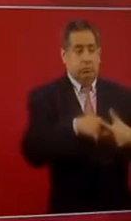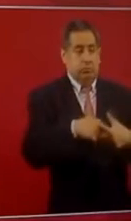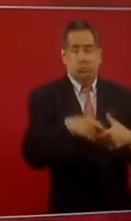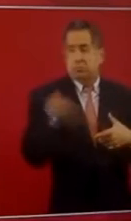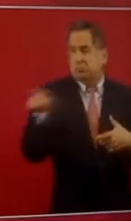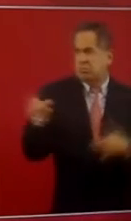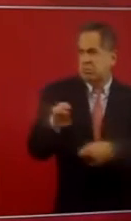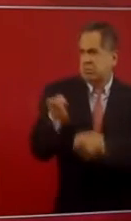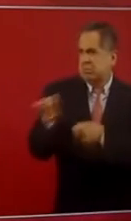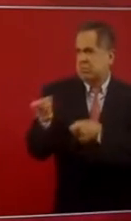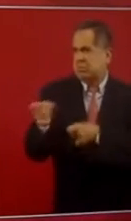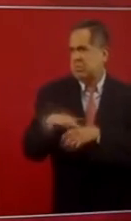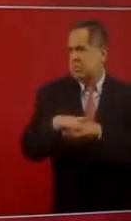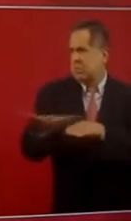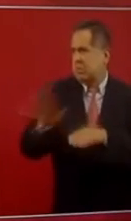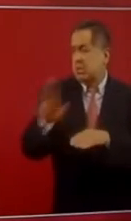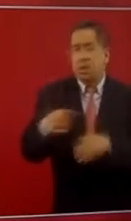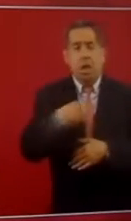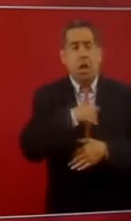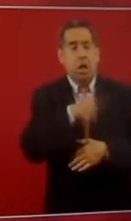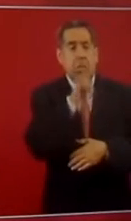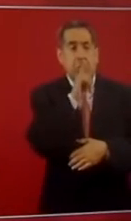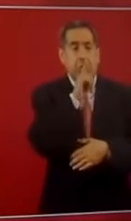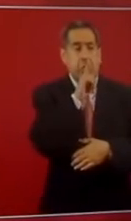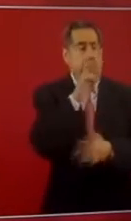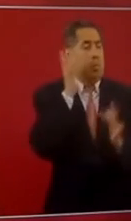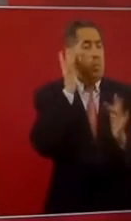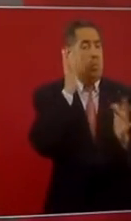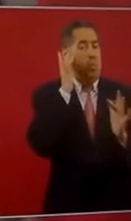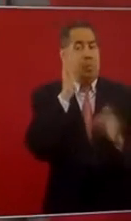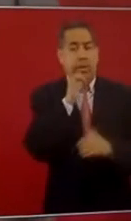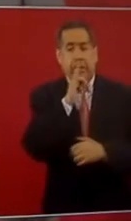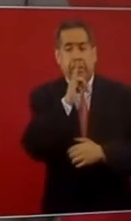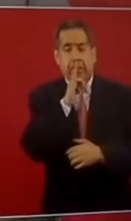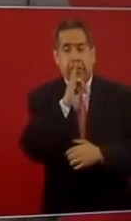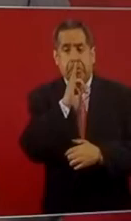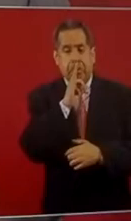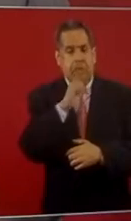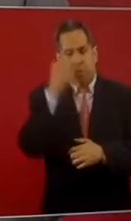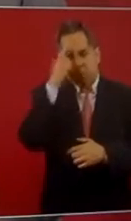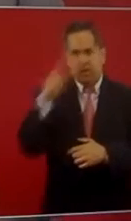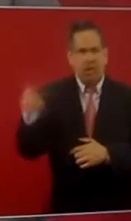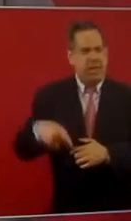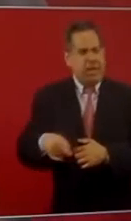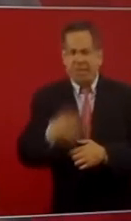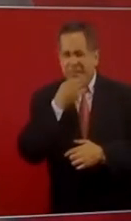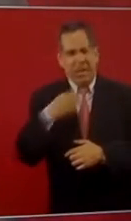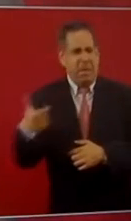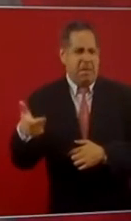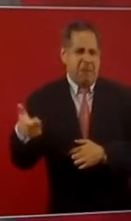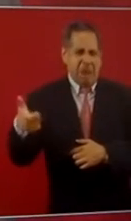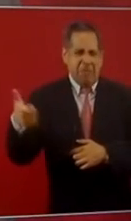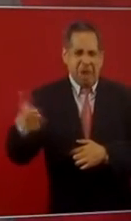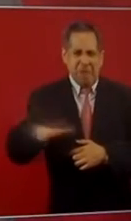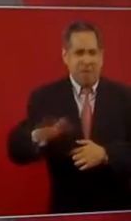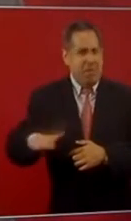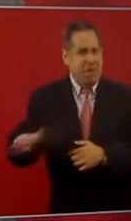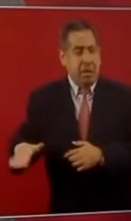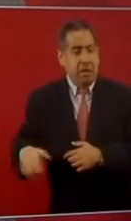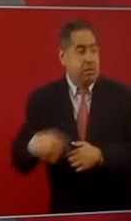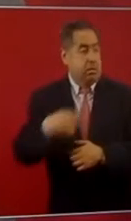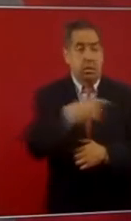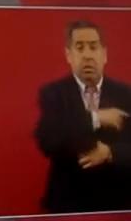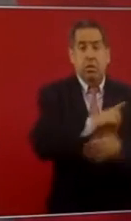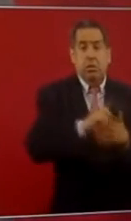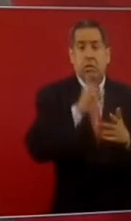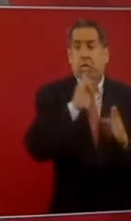Fue un médico activista y fungía como subdelegado del ISSSTE en el estado del que